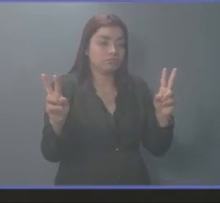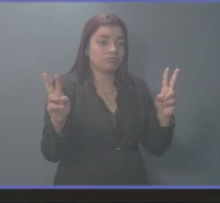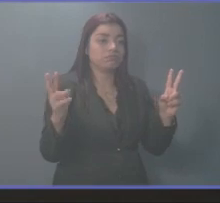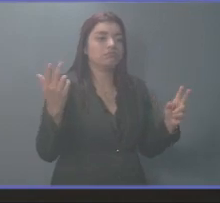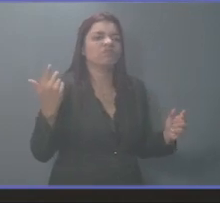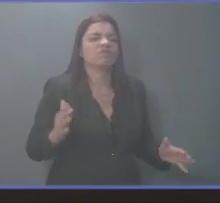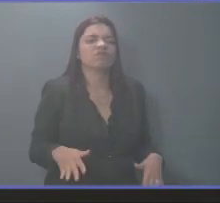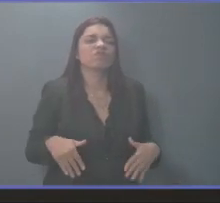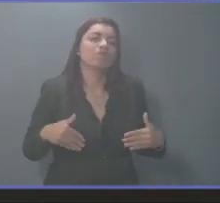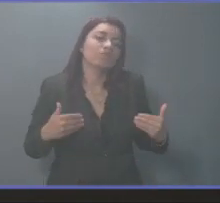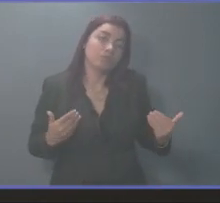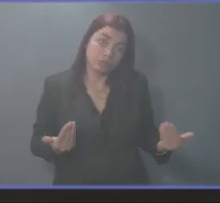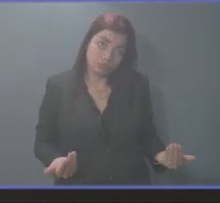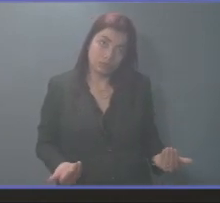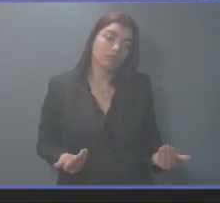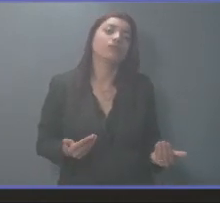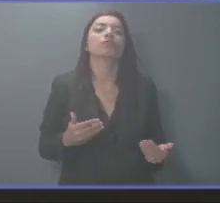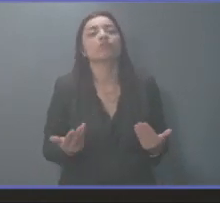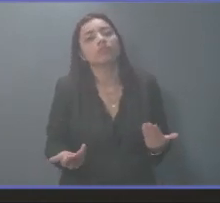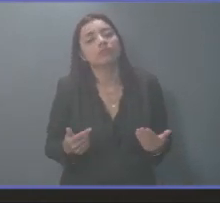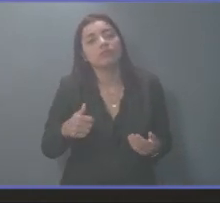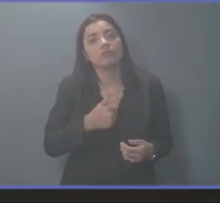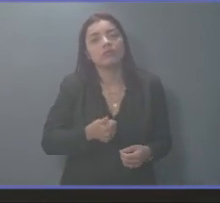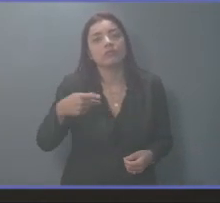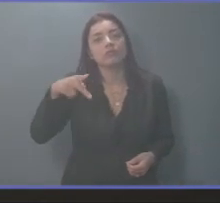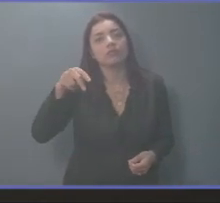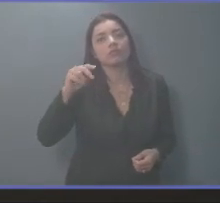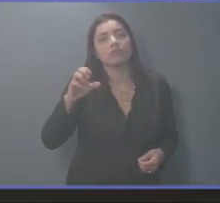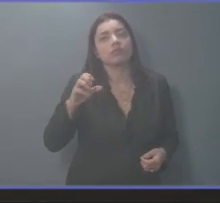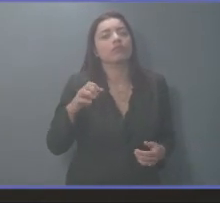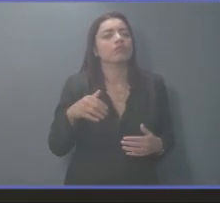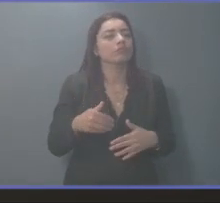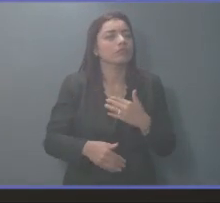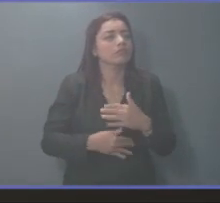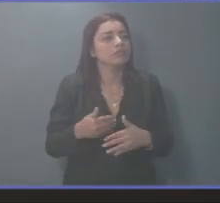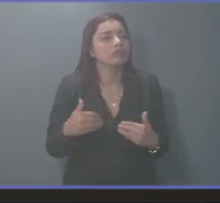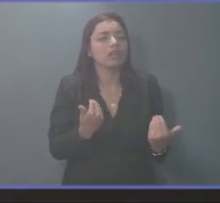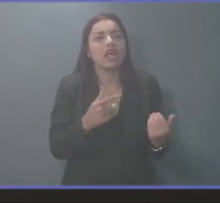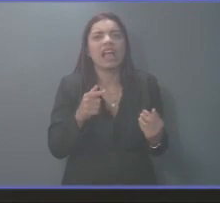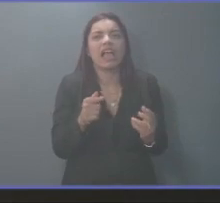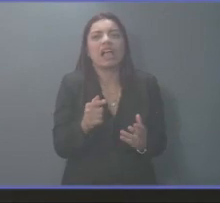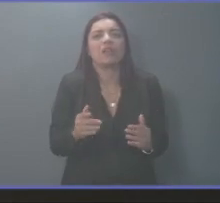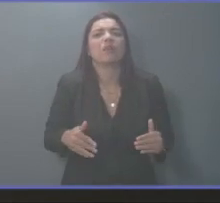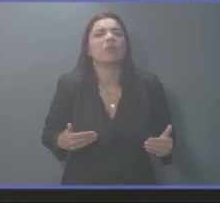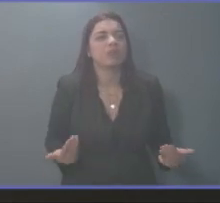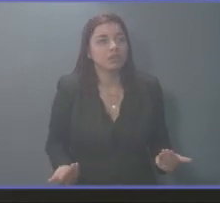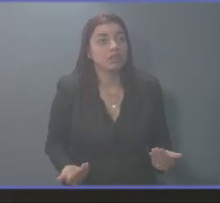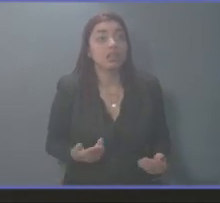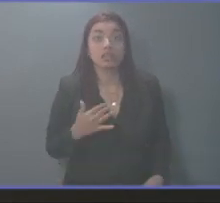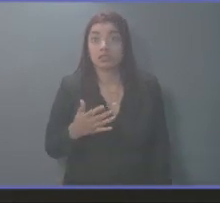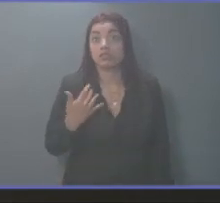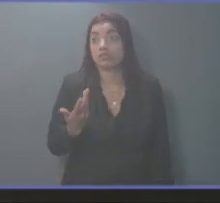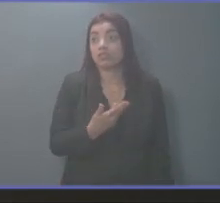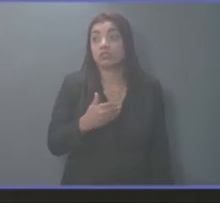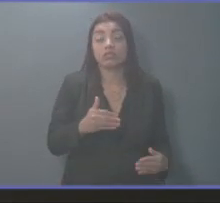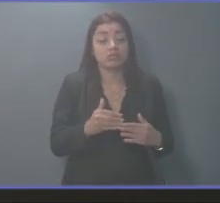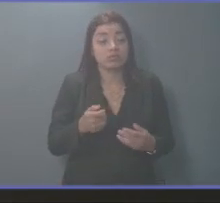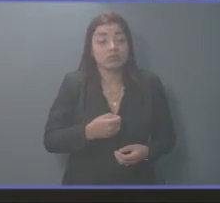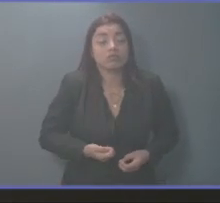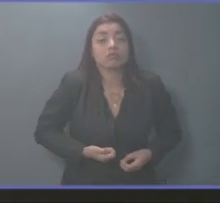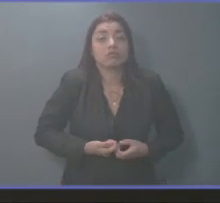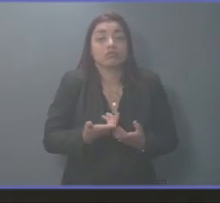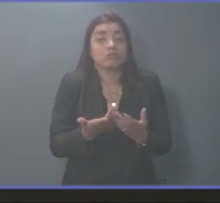¿Y por qué el origen de la PNC está marcado ahí? Es que, como bien se ha dicho